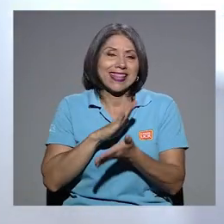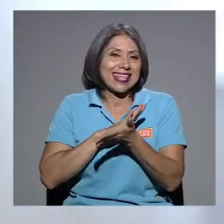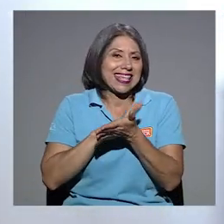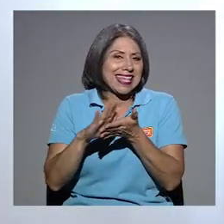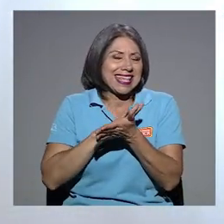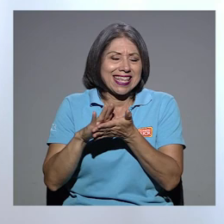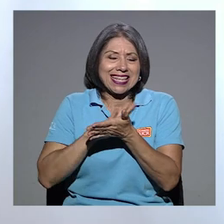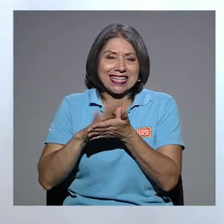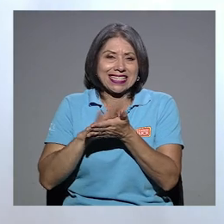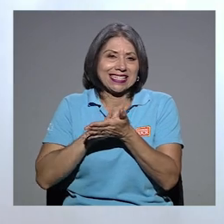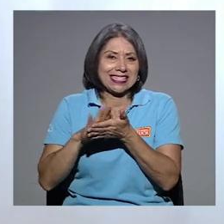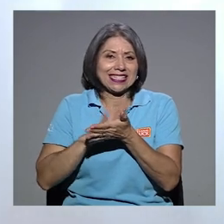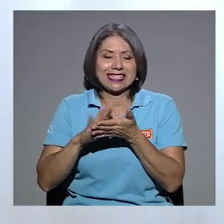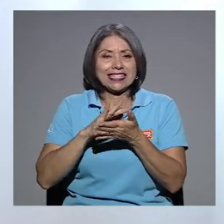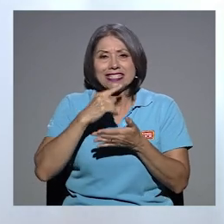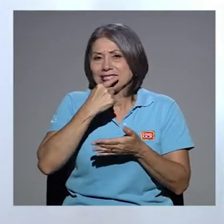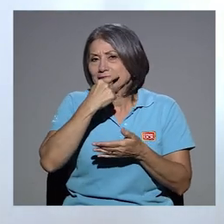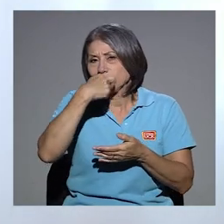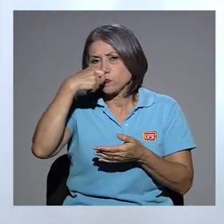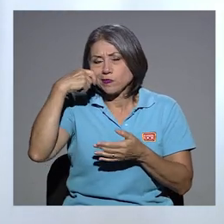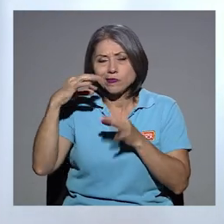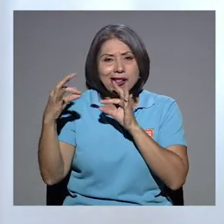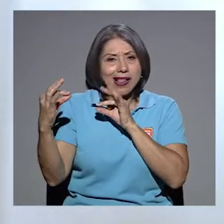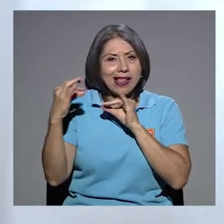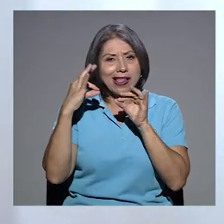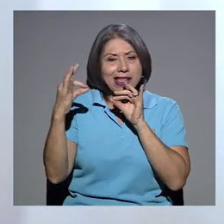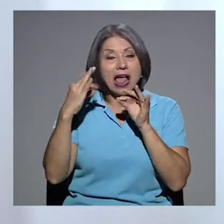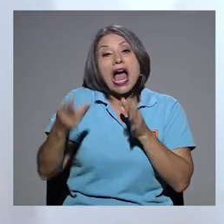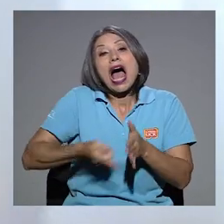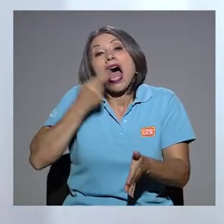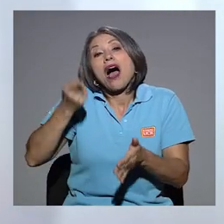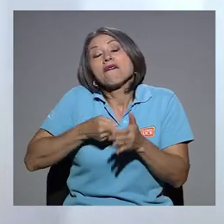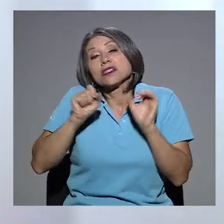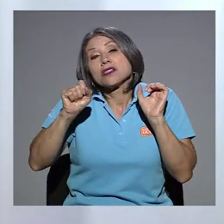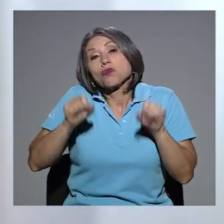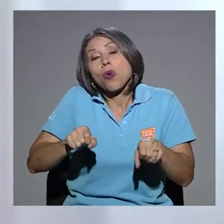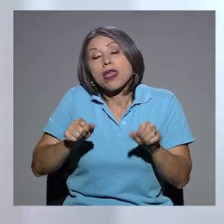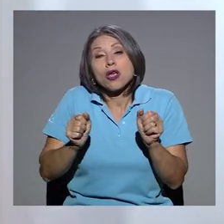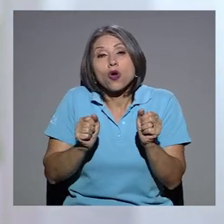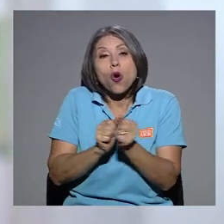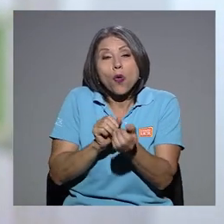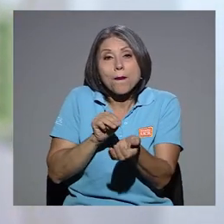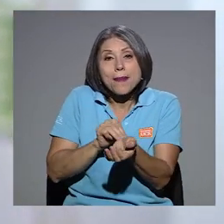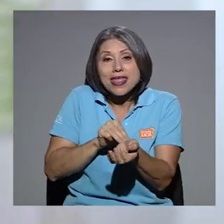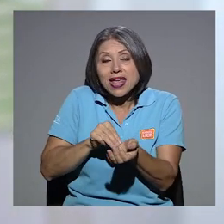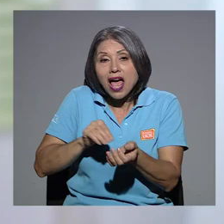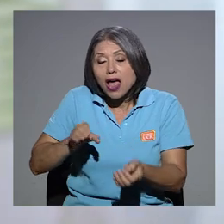higiene mecánica. A veces se puede complementar con algún enjuague medicado.